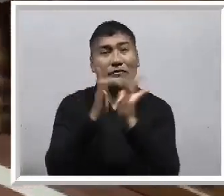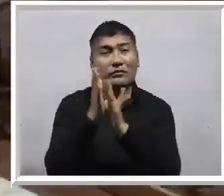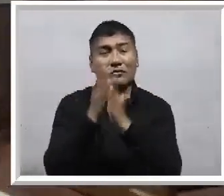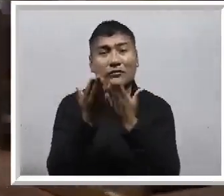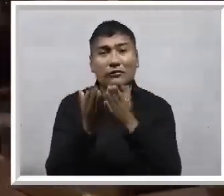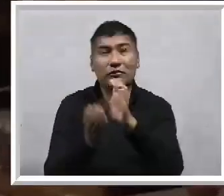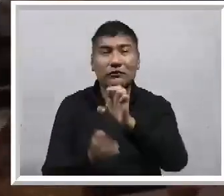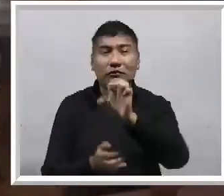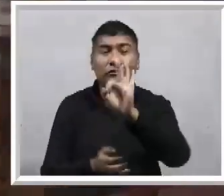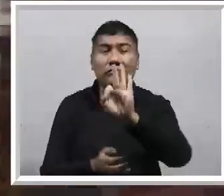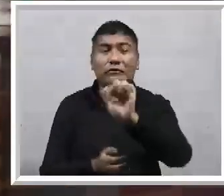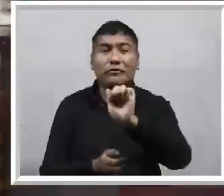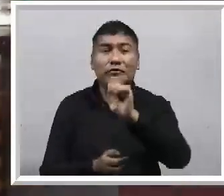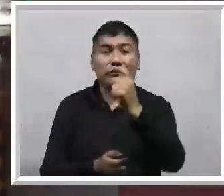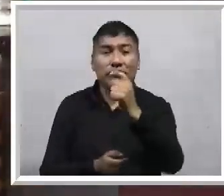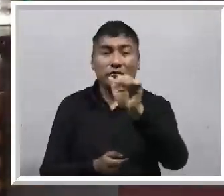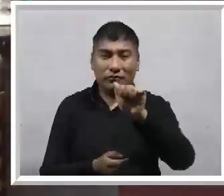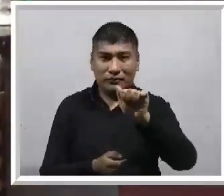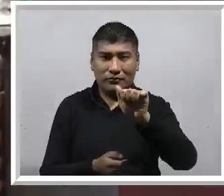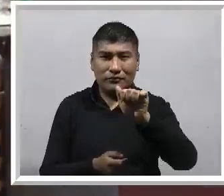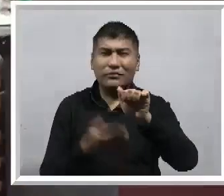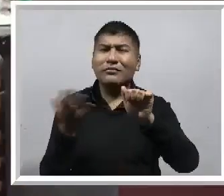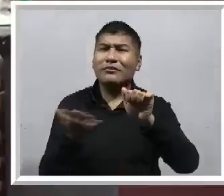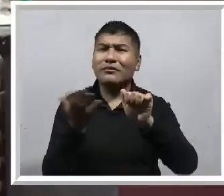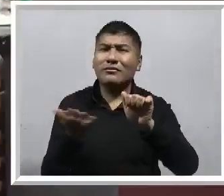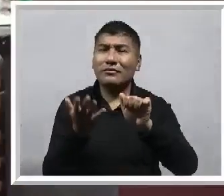efata que significa